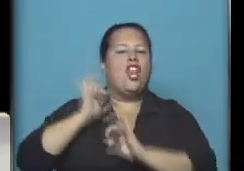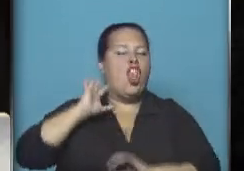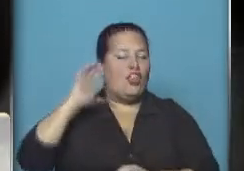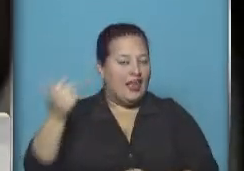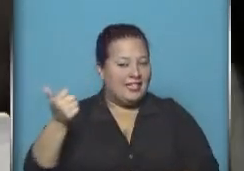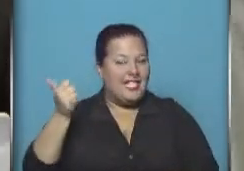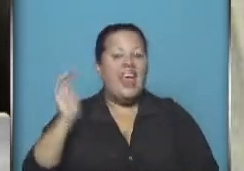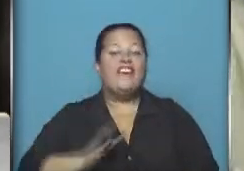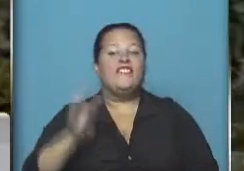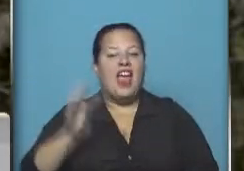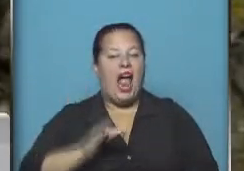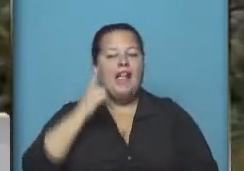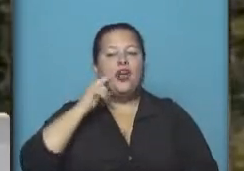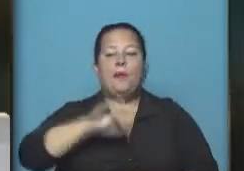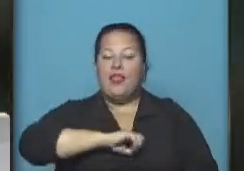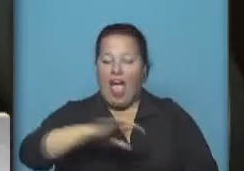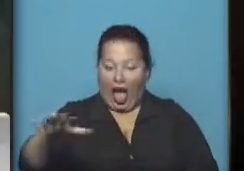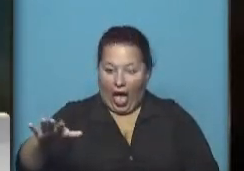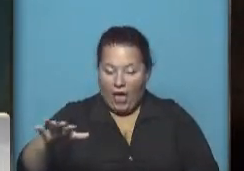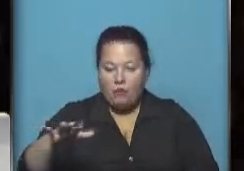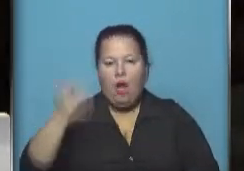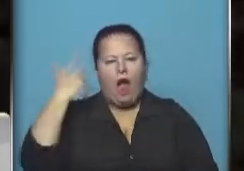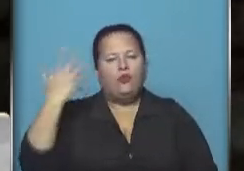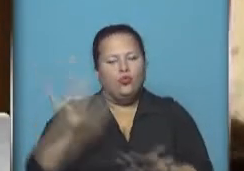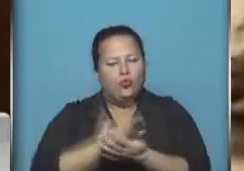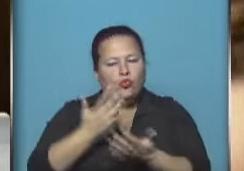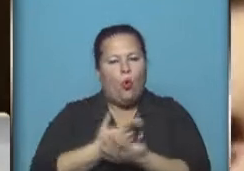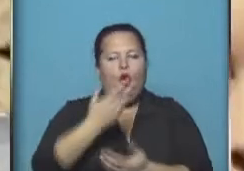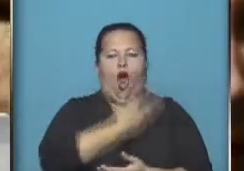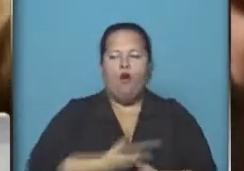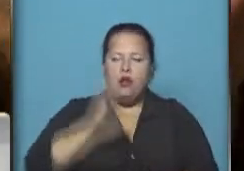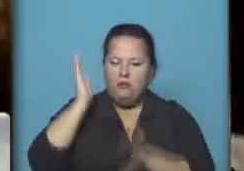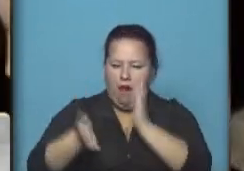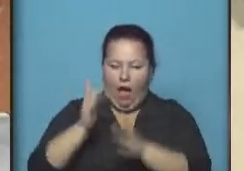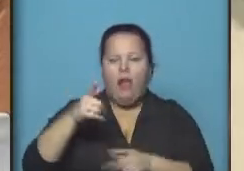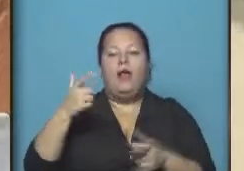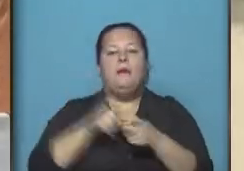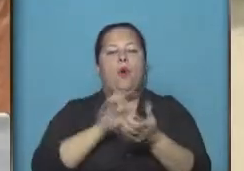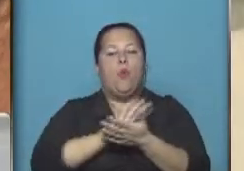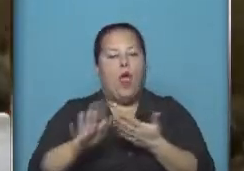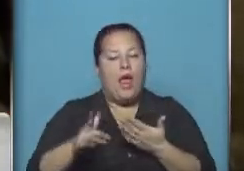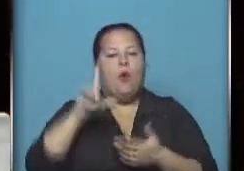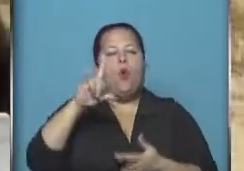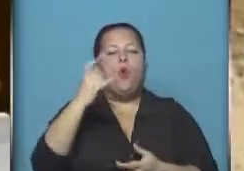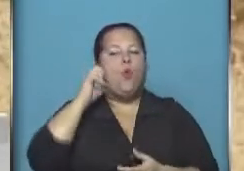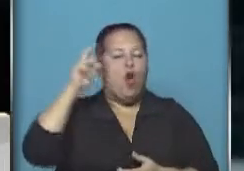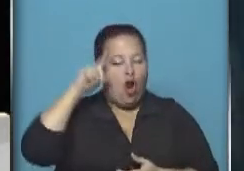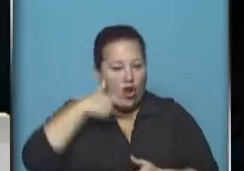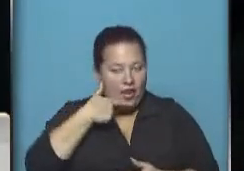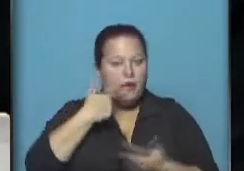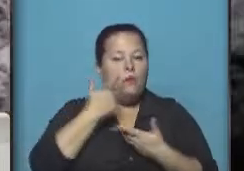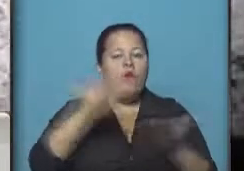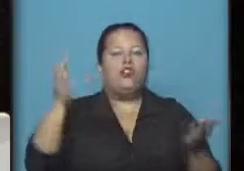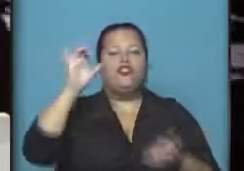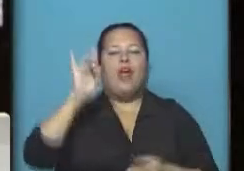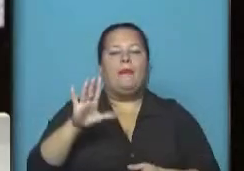una venganza de un campesino que fue maltratado por el poder. Un estreno exclusivo de la Sala Leopoldo Lugones, se presentará en